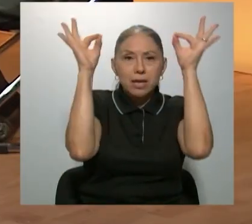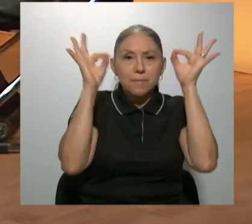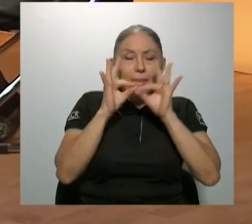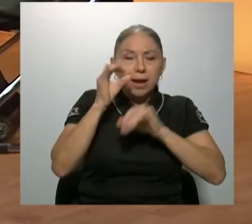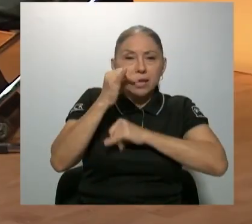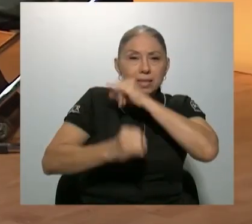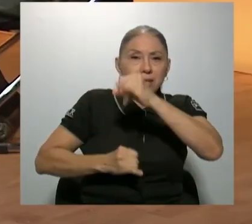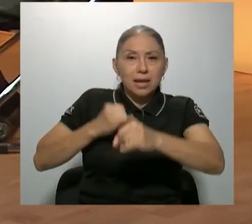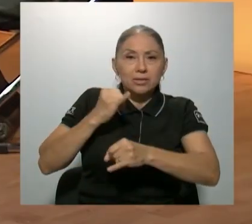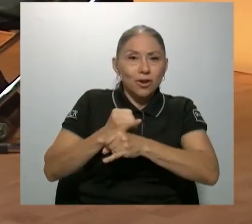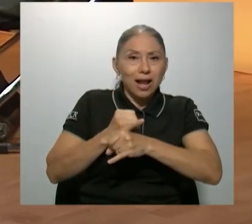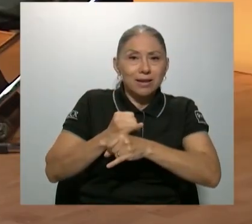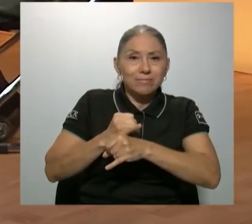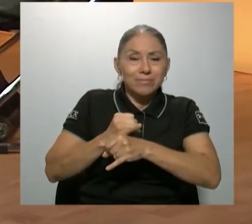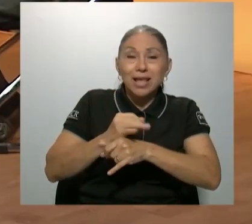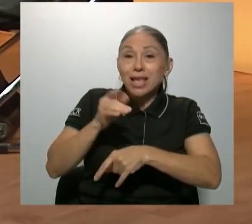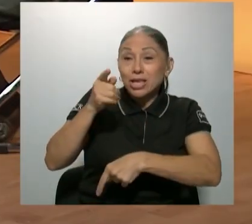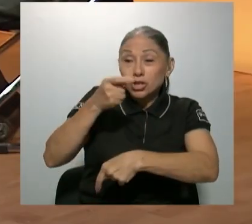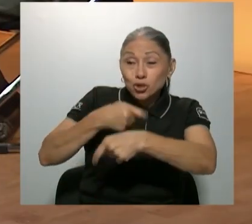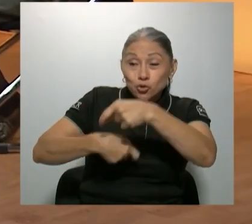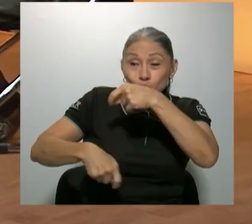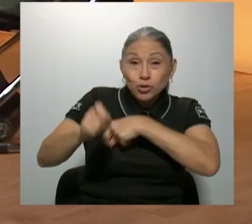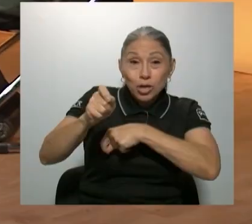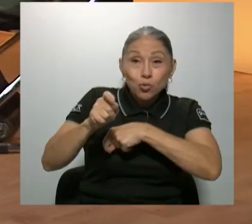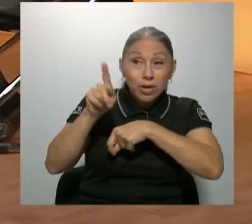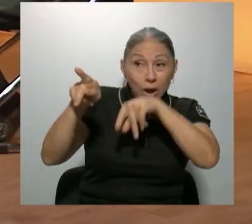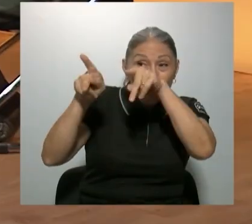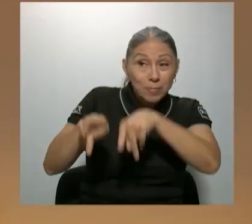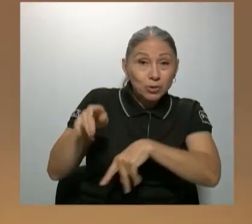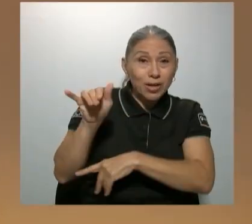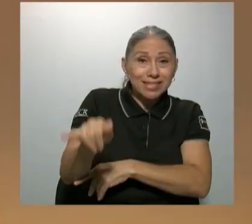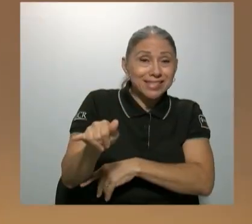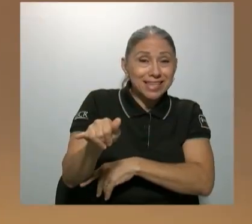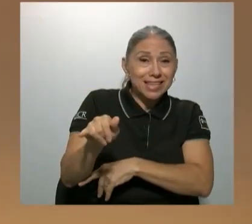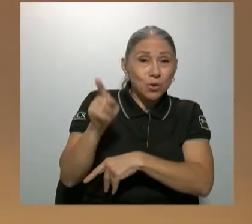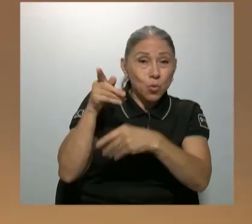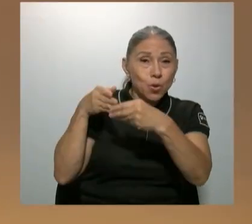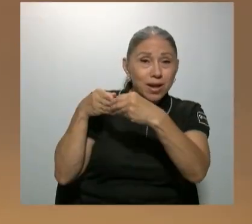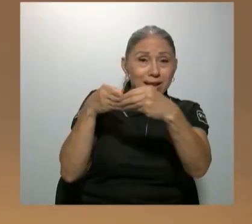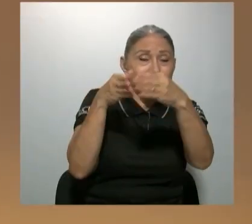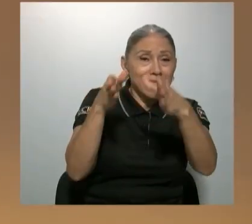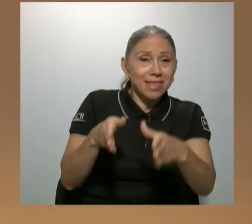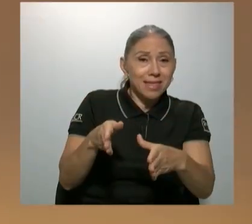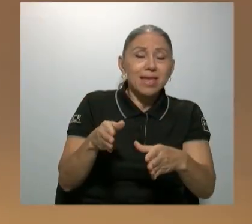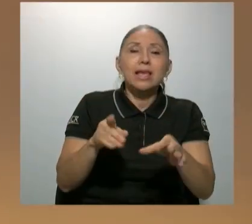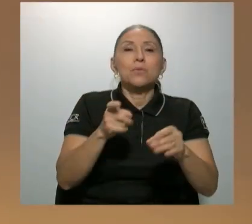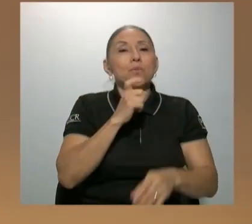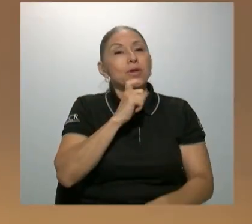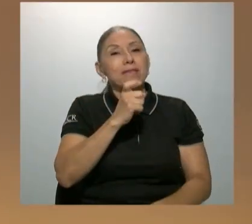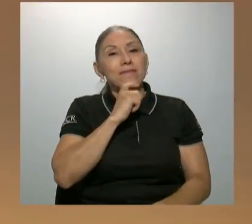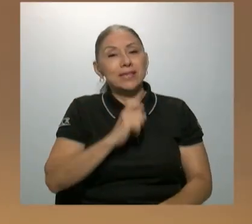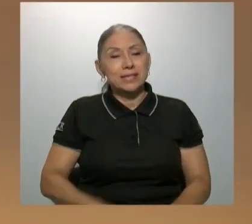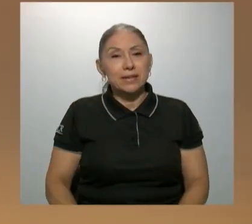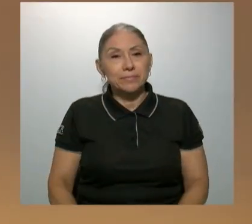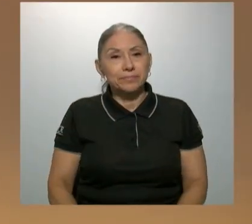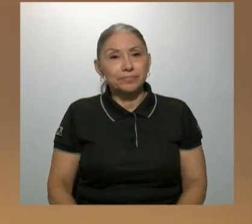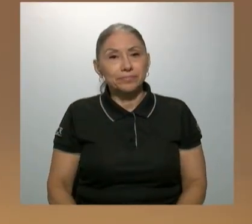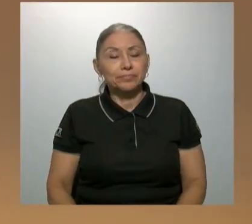y sustituir un líder así, pues resulta muy difícil.